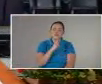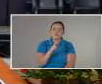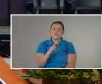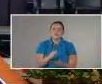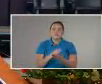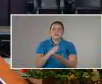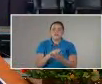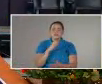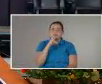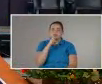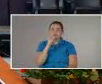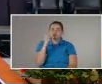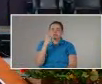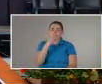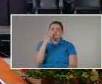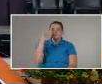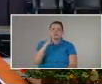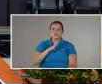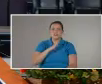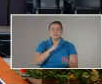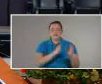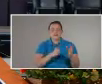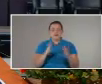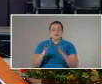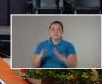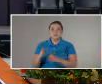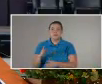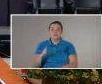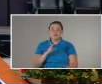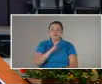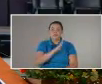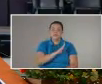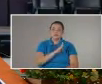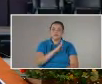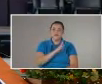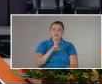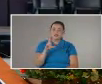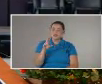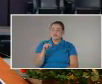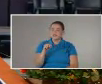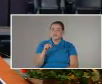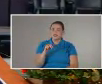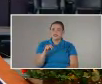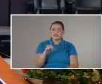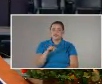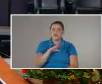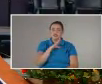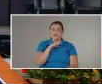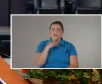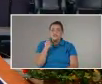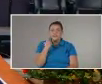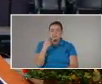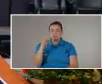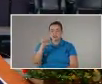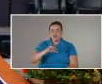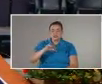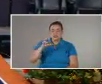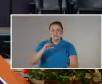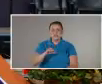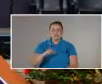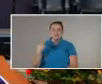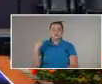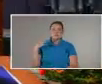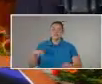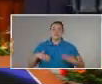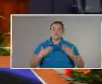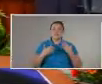Y es un Dios que tiene planes de bienestar para usted y no de calamidad, para darnos un futuro y una esperanza. Y